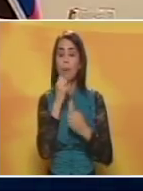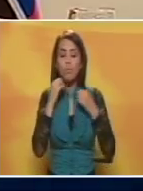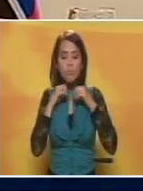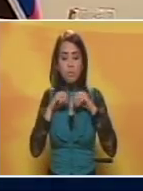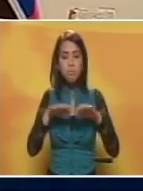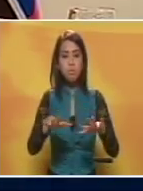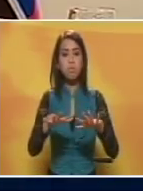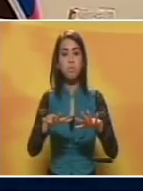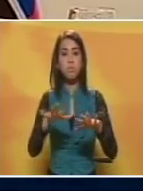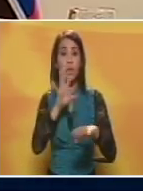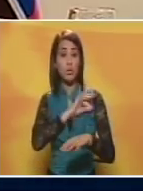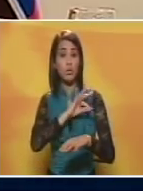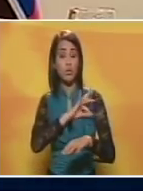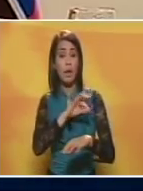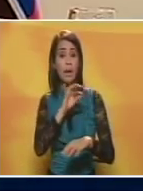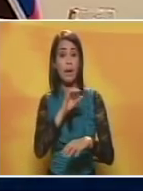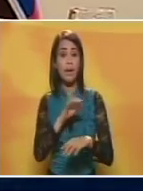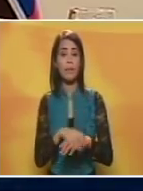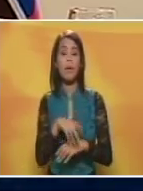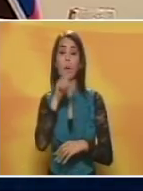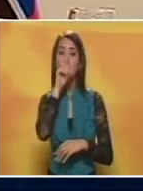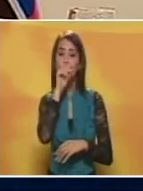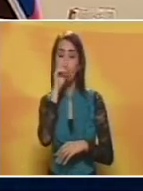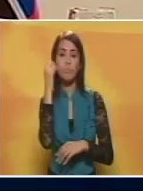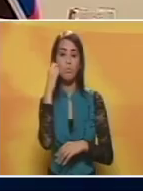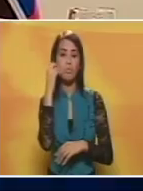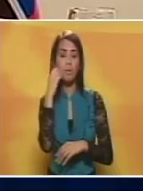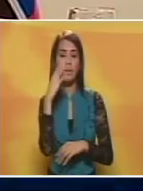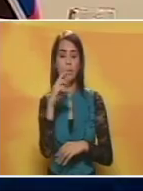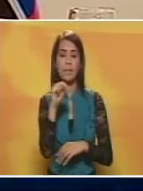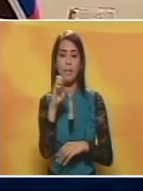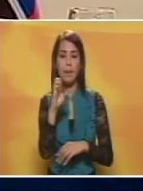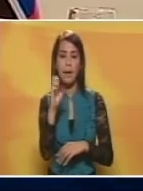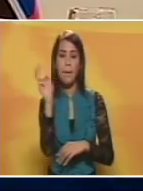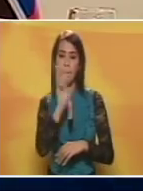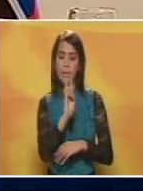sociales. Y tenemos en Twitter CNE es Venezuela,